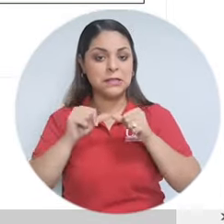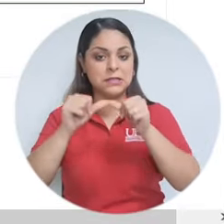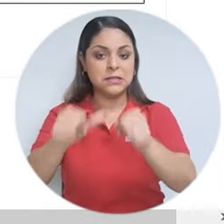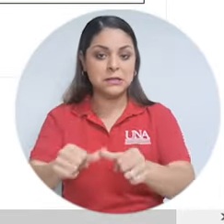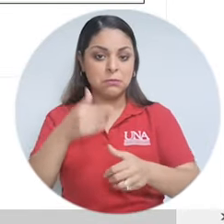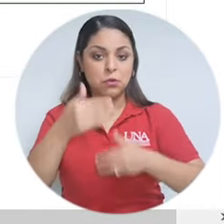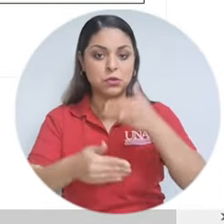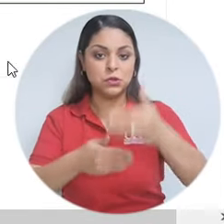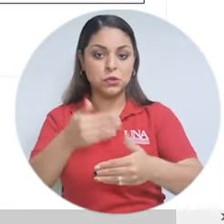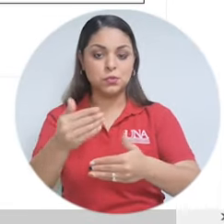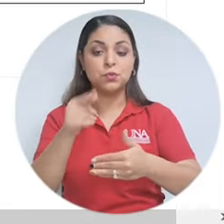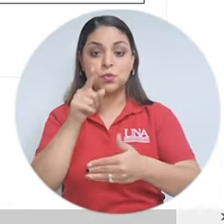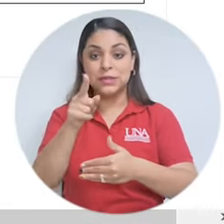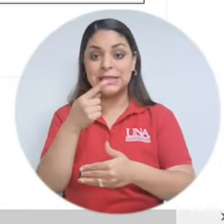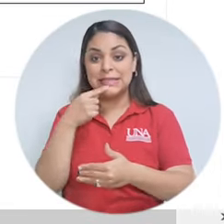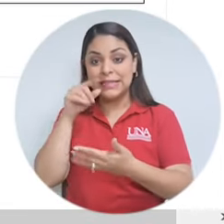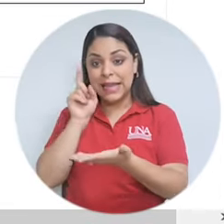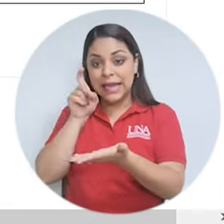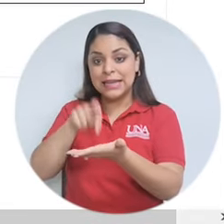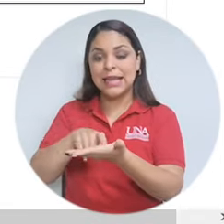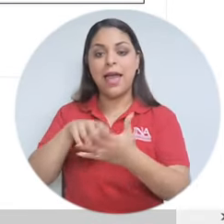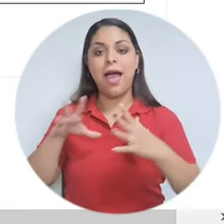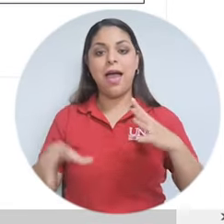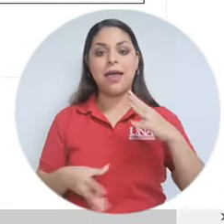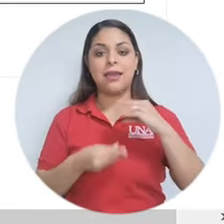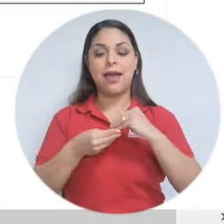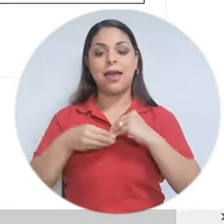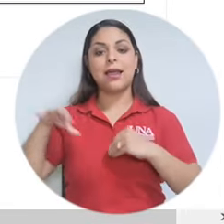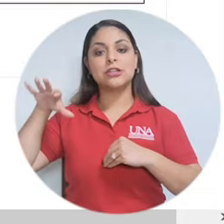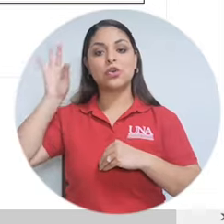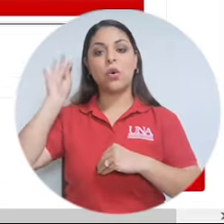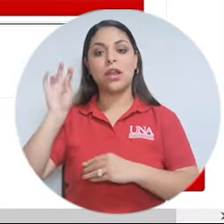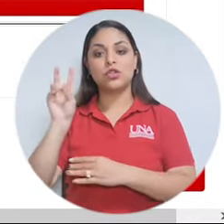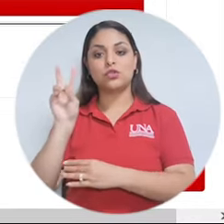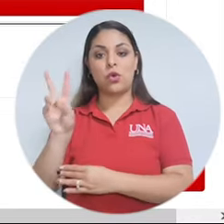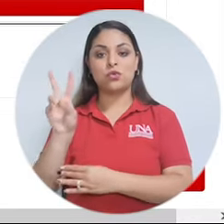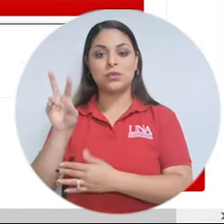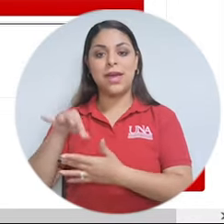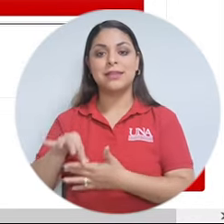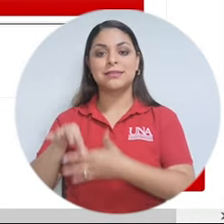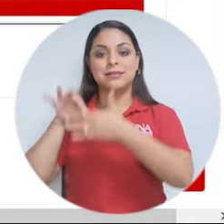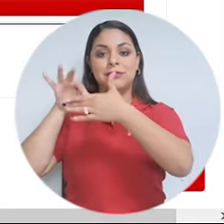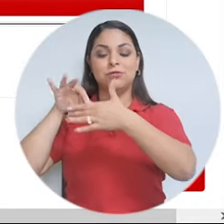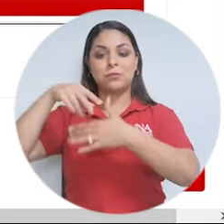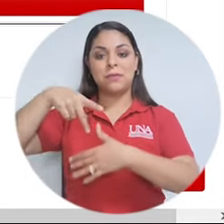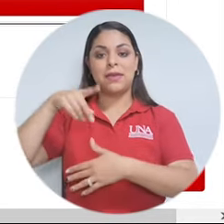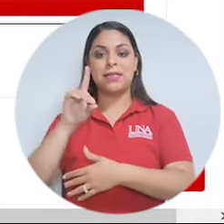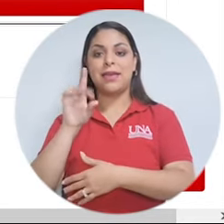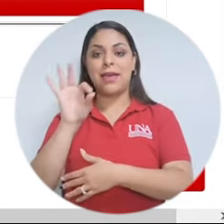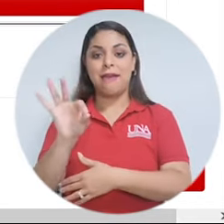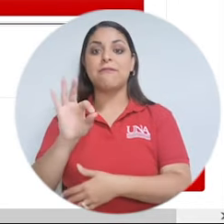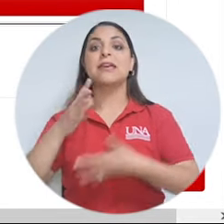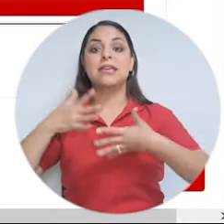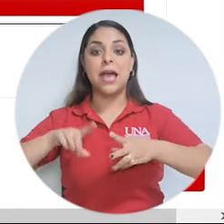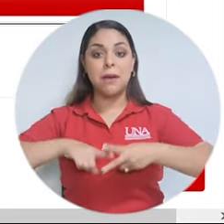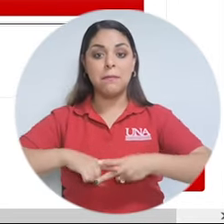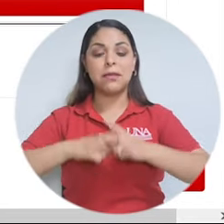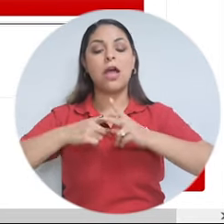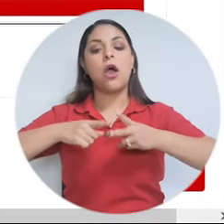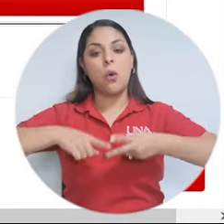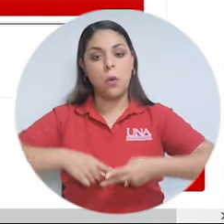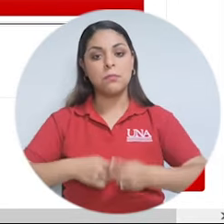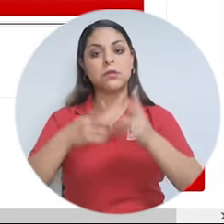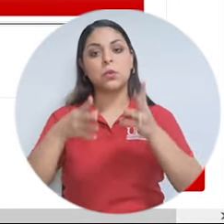Haga clic en Agregar y seleccione los dos archivos PDF. Una vez lo anterior, haga clic